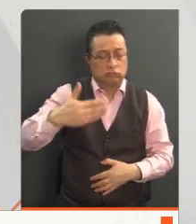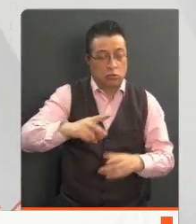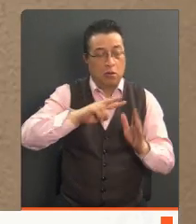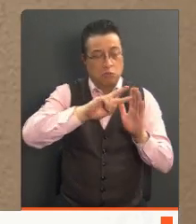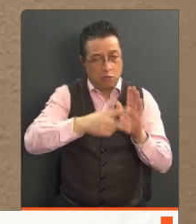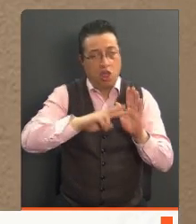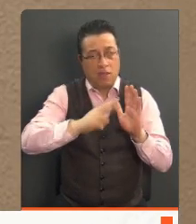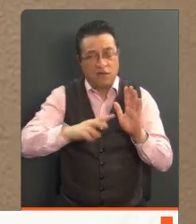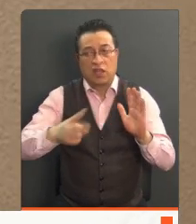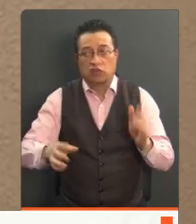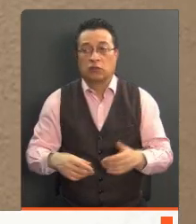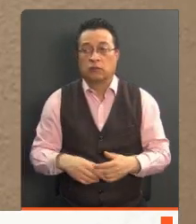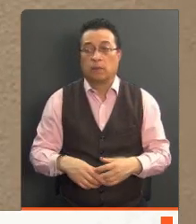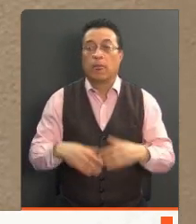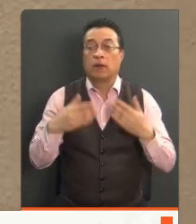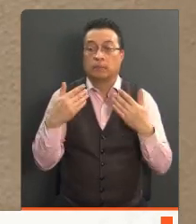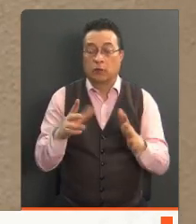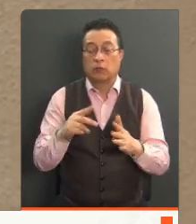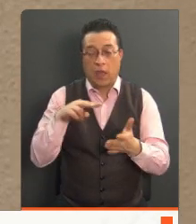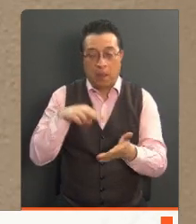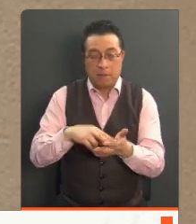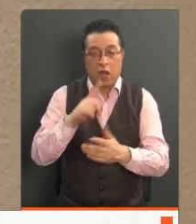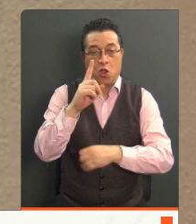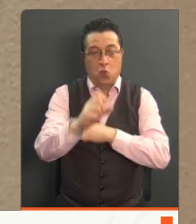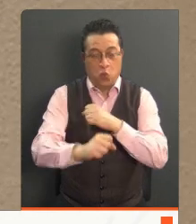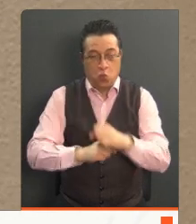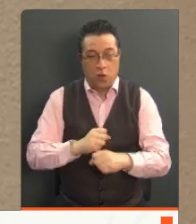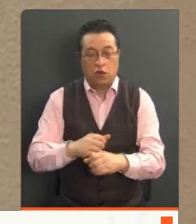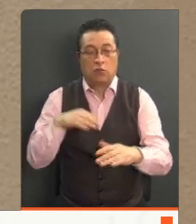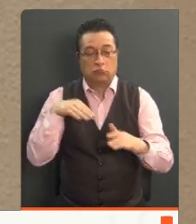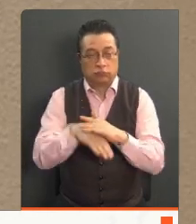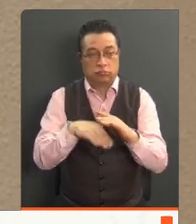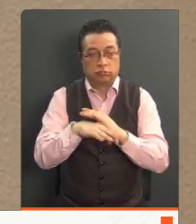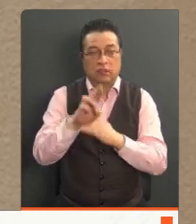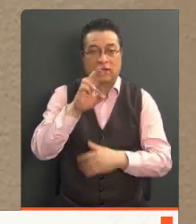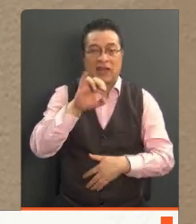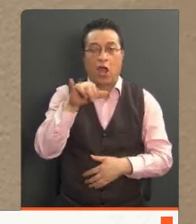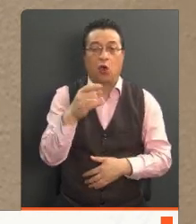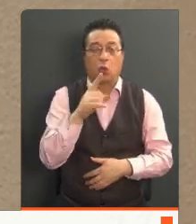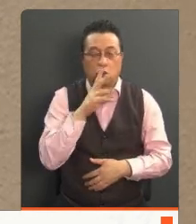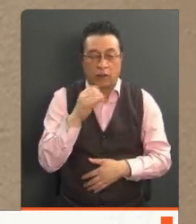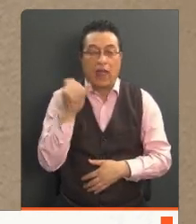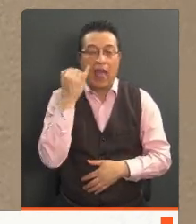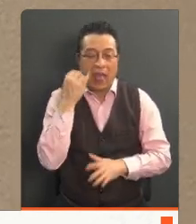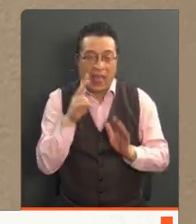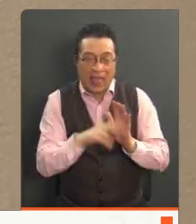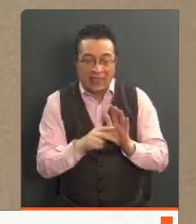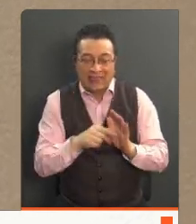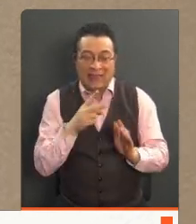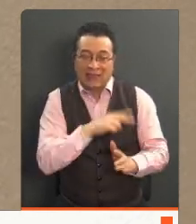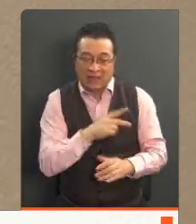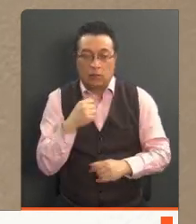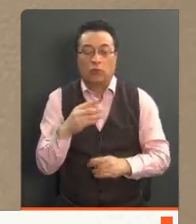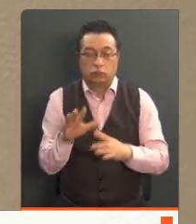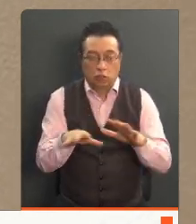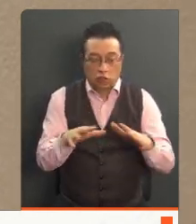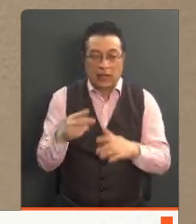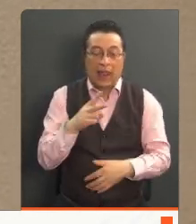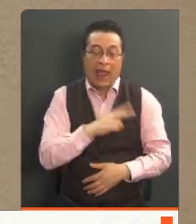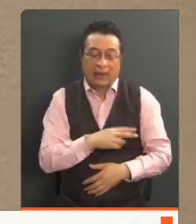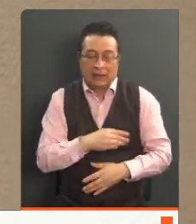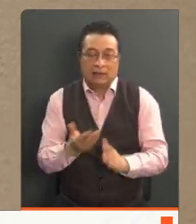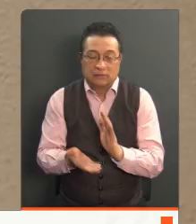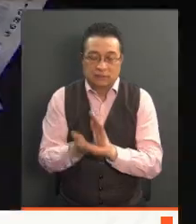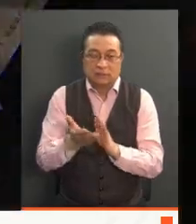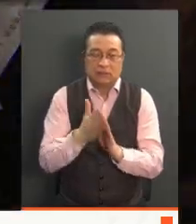modificaciones. Ya no van a tener que esperar un año para recibir reajustes e intereses porque los bancos podrán tener productos con intereses y reajustes